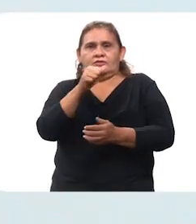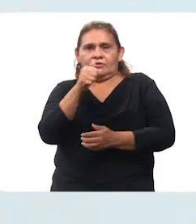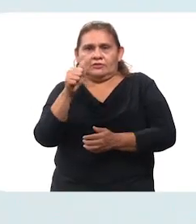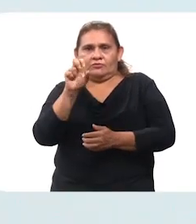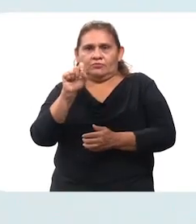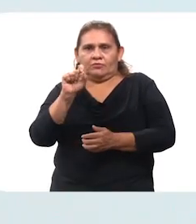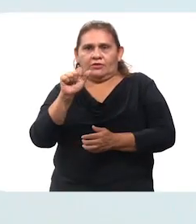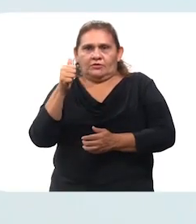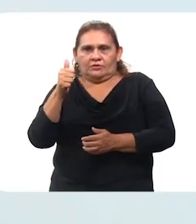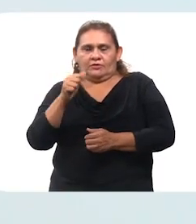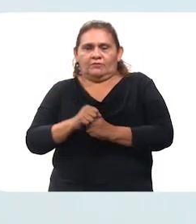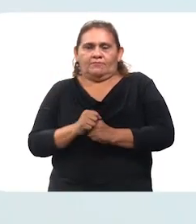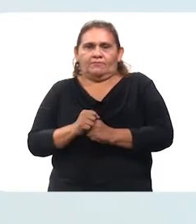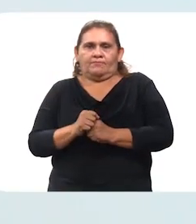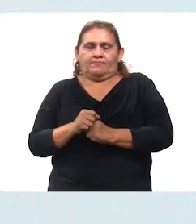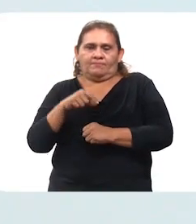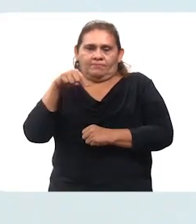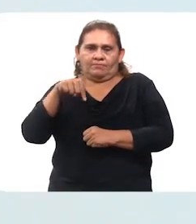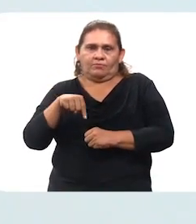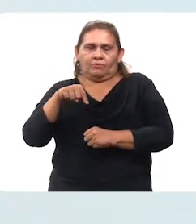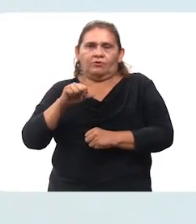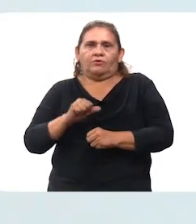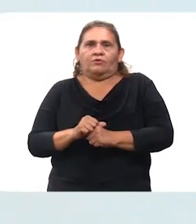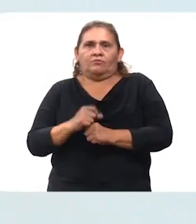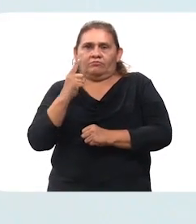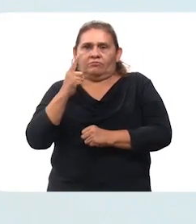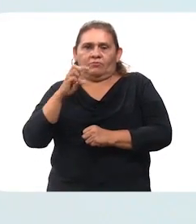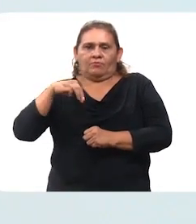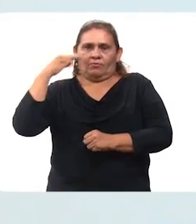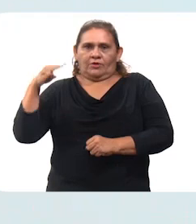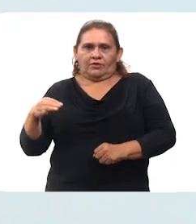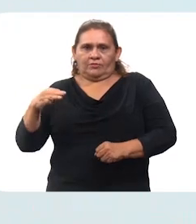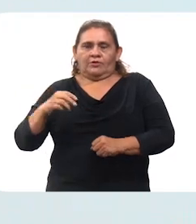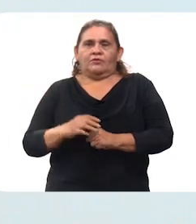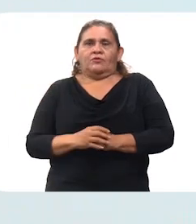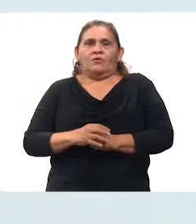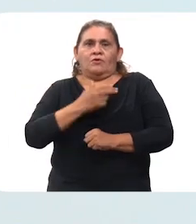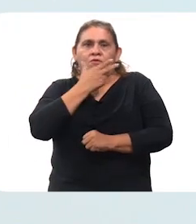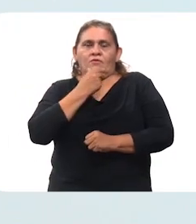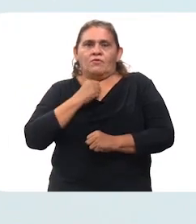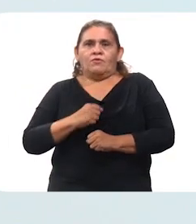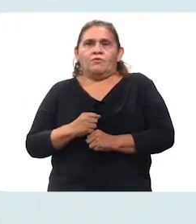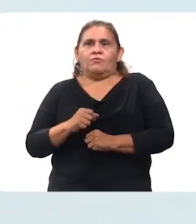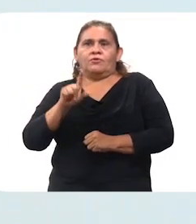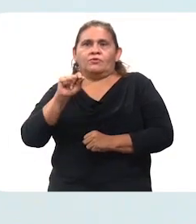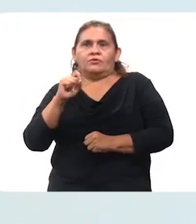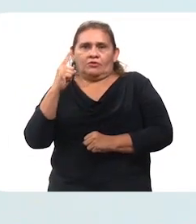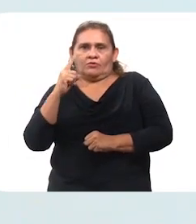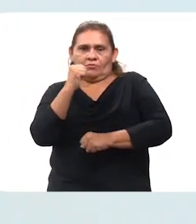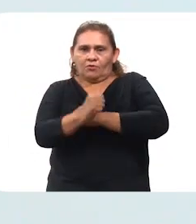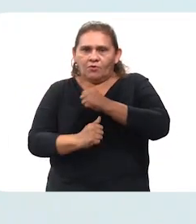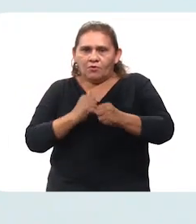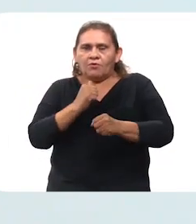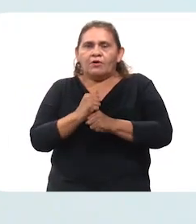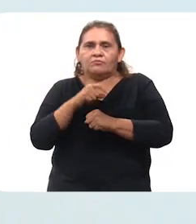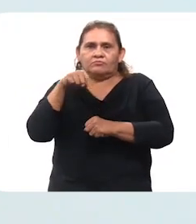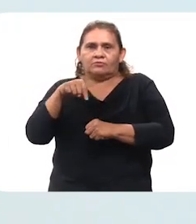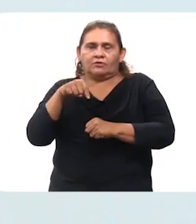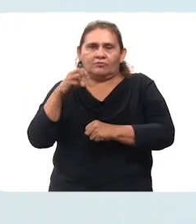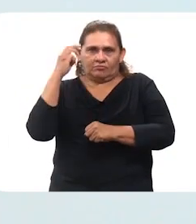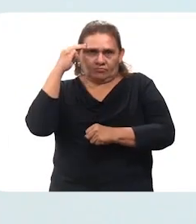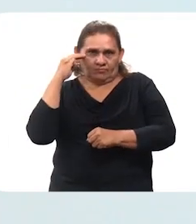11.676. Lamentablemente en este parte médico informamos de un fallecimiento, un hombre de 71 años que residía en